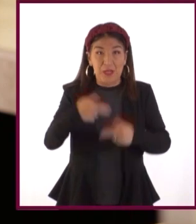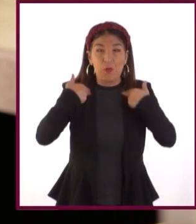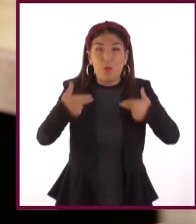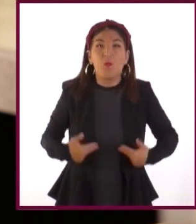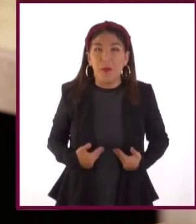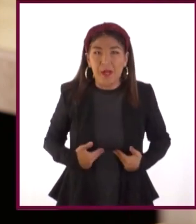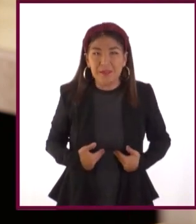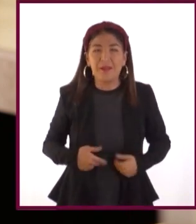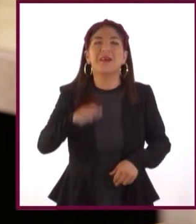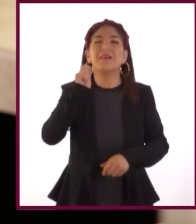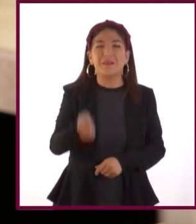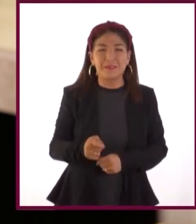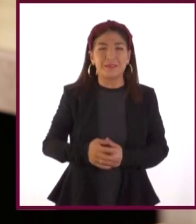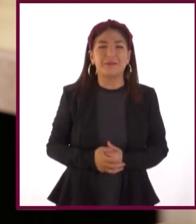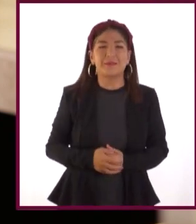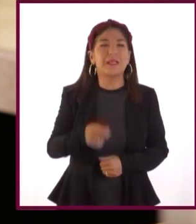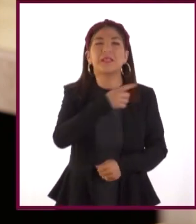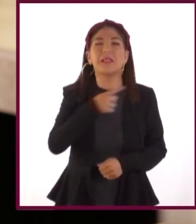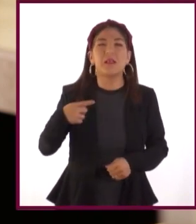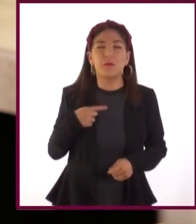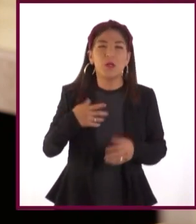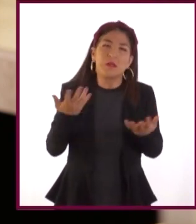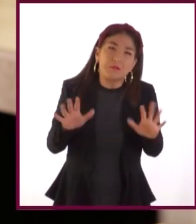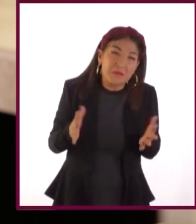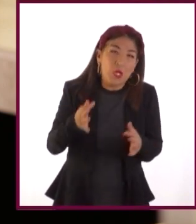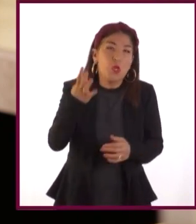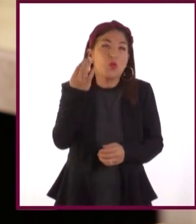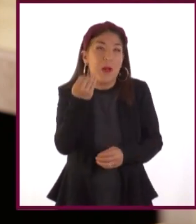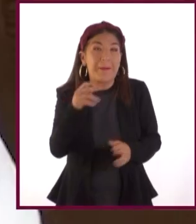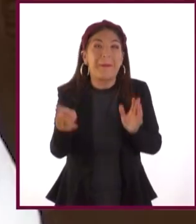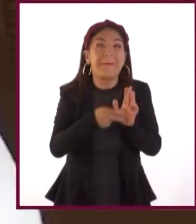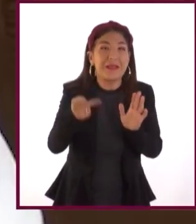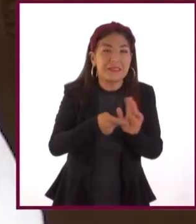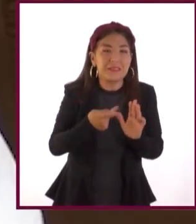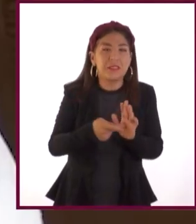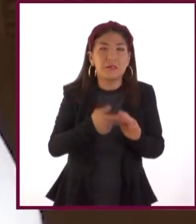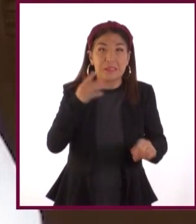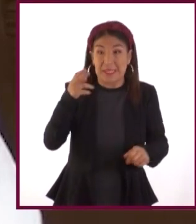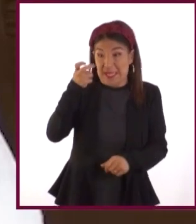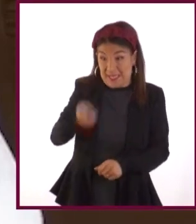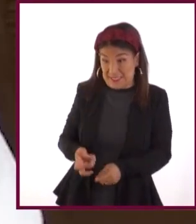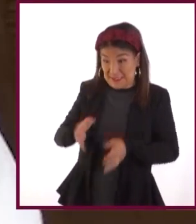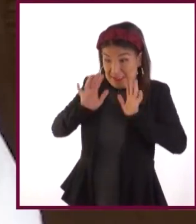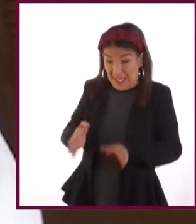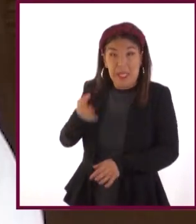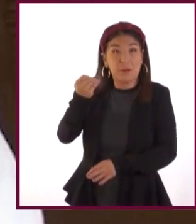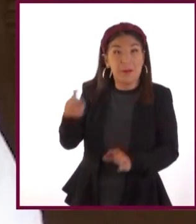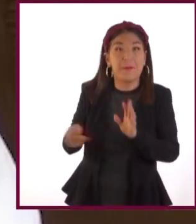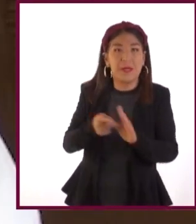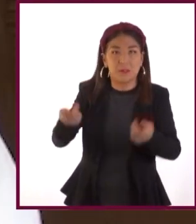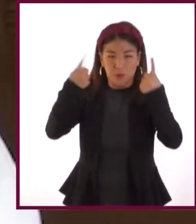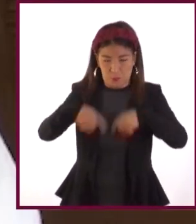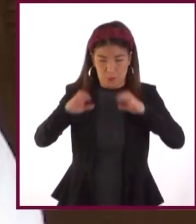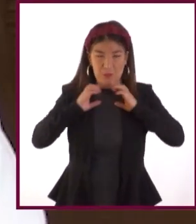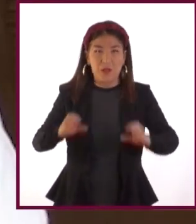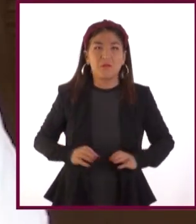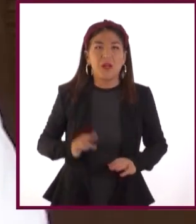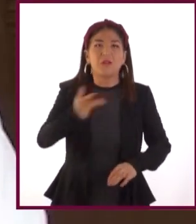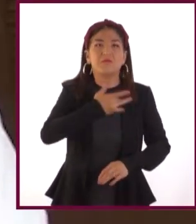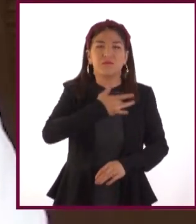el corazón va a tener que bombear todavía más fuerte y probablemente no tenga la suficiente fuerza. ¿Cuál es la cantidad de gravedad